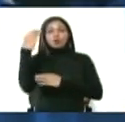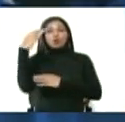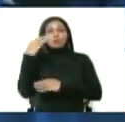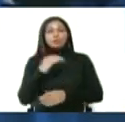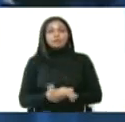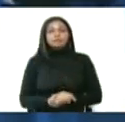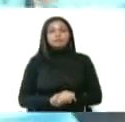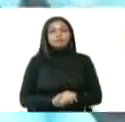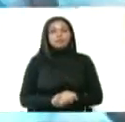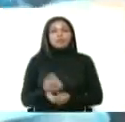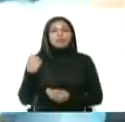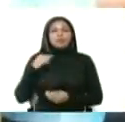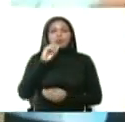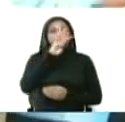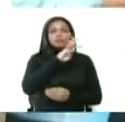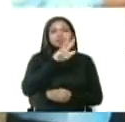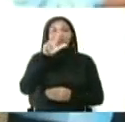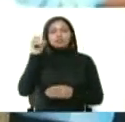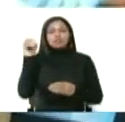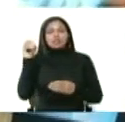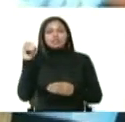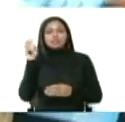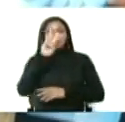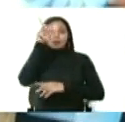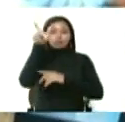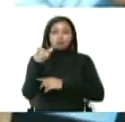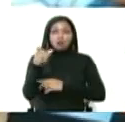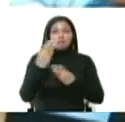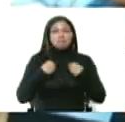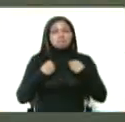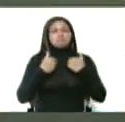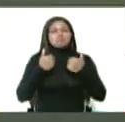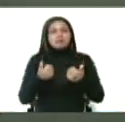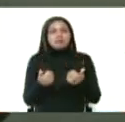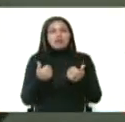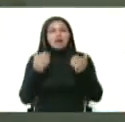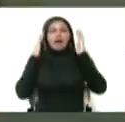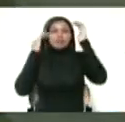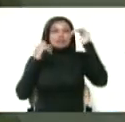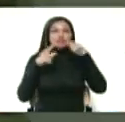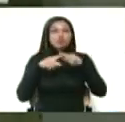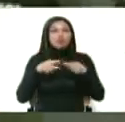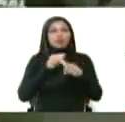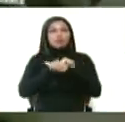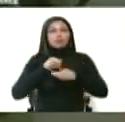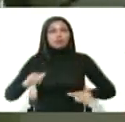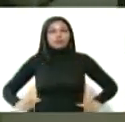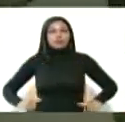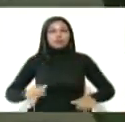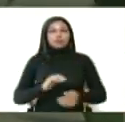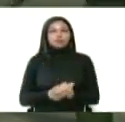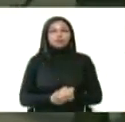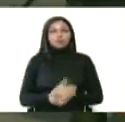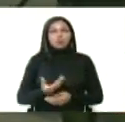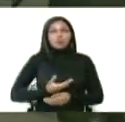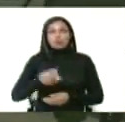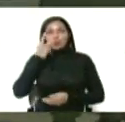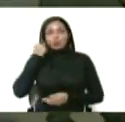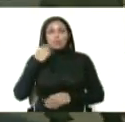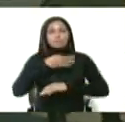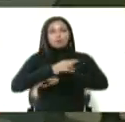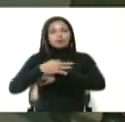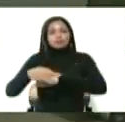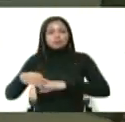tenemos una cantidad de 430 venezolanos que están bien atendidos ahí por nuestra Fuerza Armada Nacional Bolivariana, los alcaldes del municipio de La